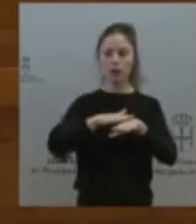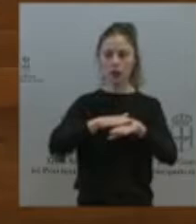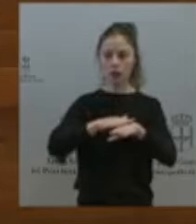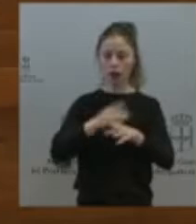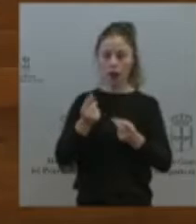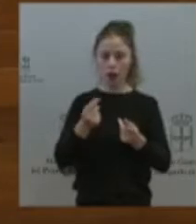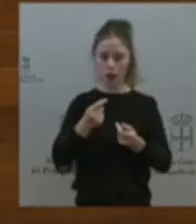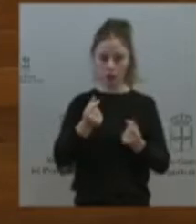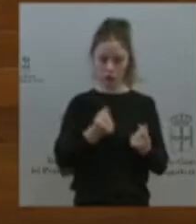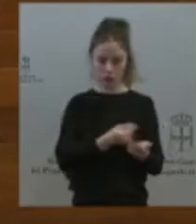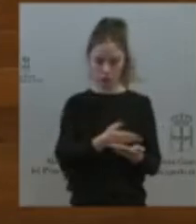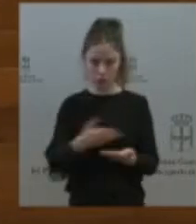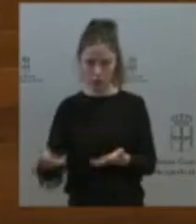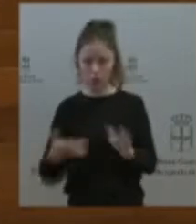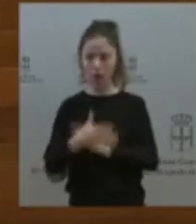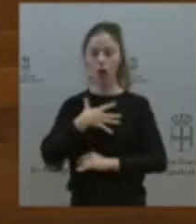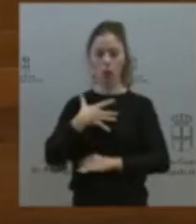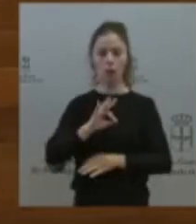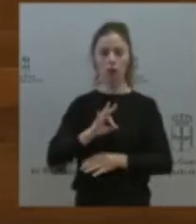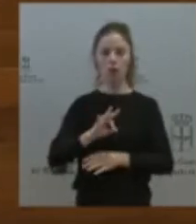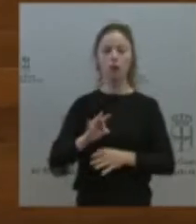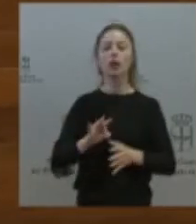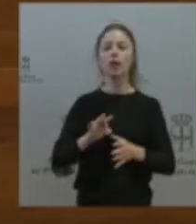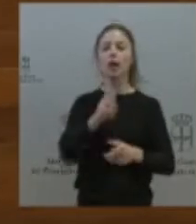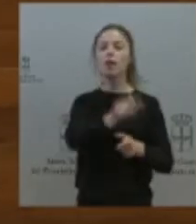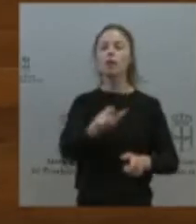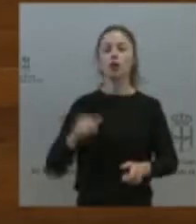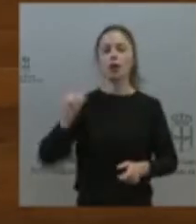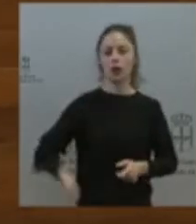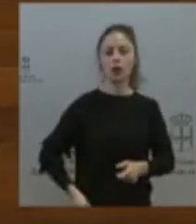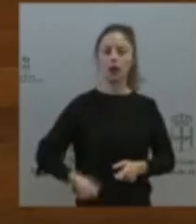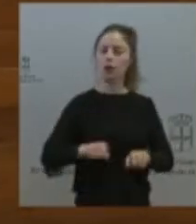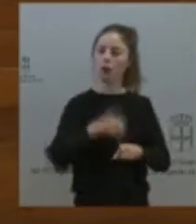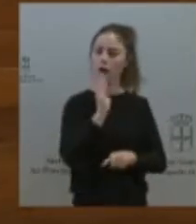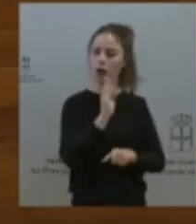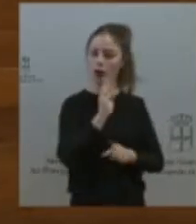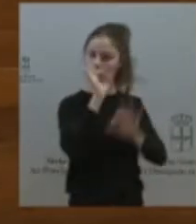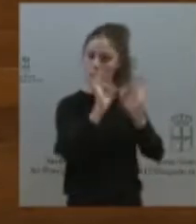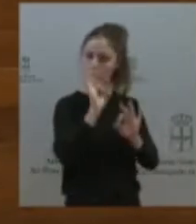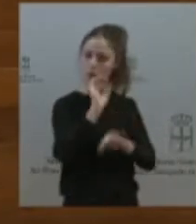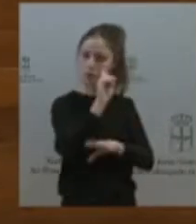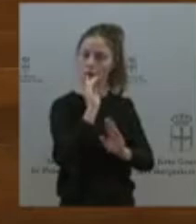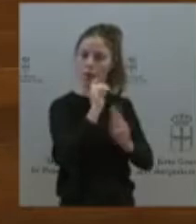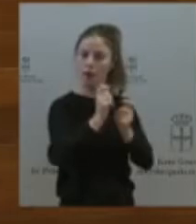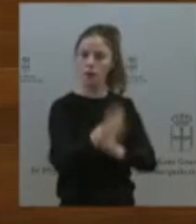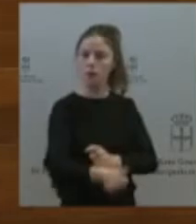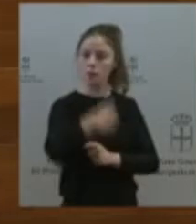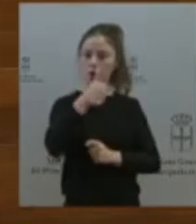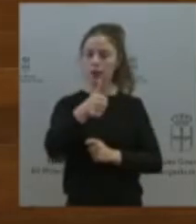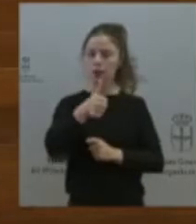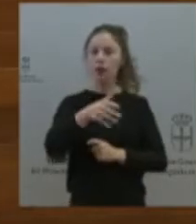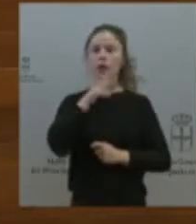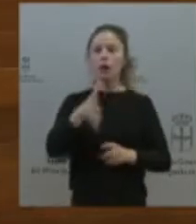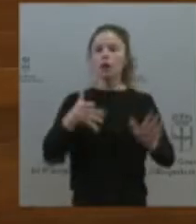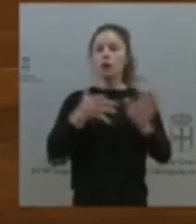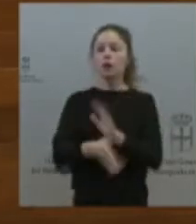grandes fortunas. Por supuesto que sí, o al menos para debatirlo. Porque hay una ola global. Usted dice, hay una ola global que precisamente dice hay que subir impuestos.